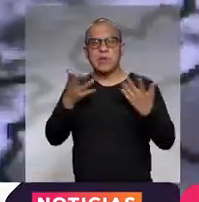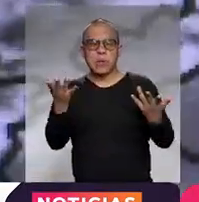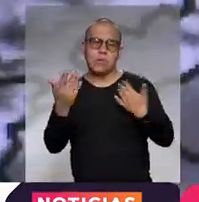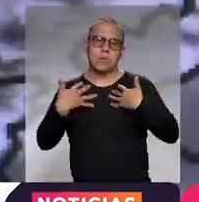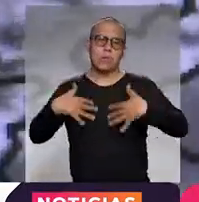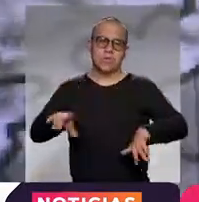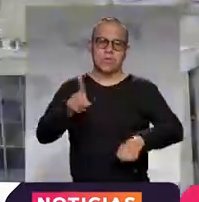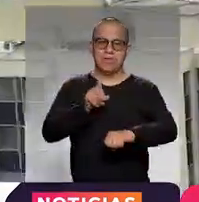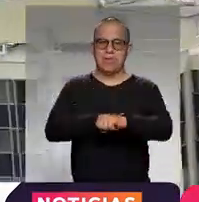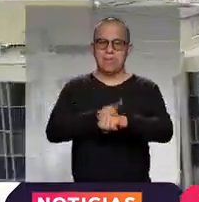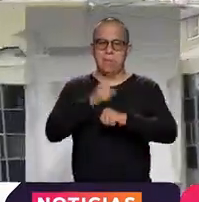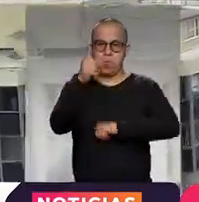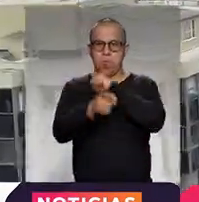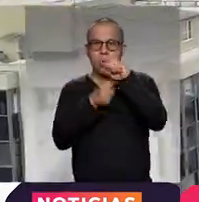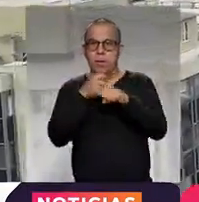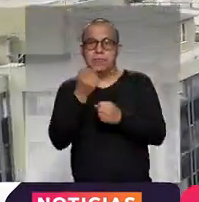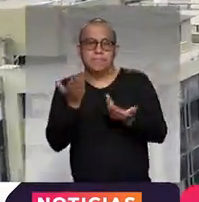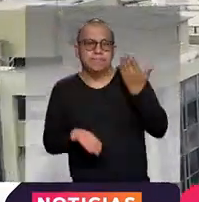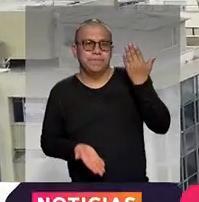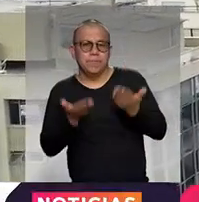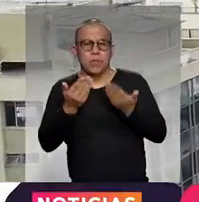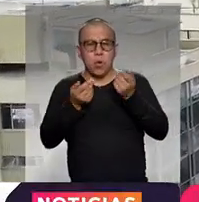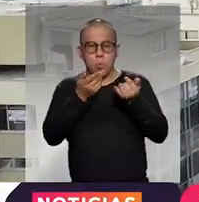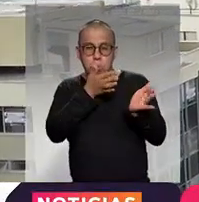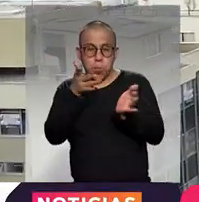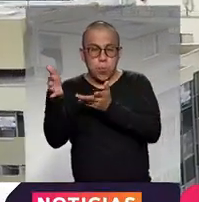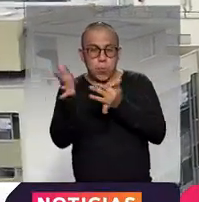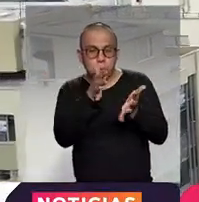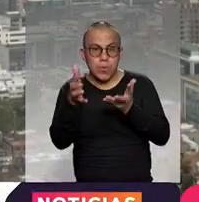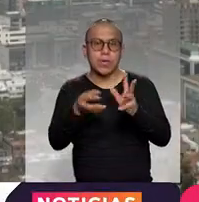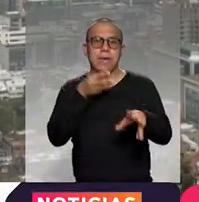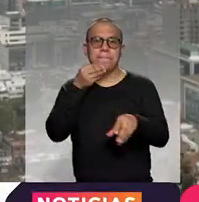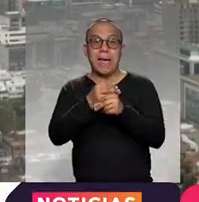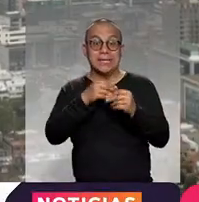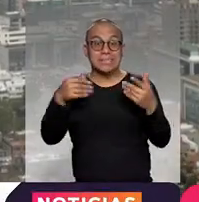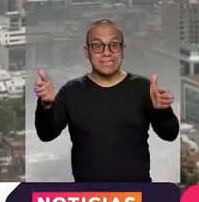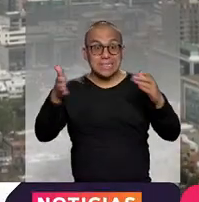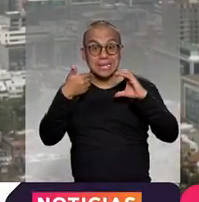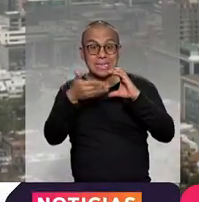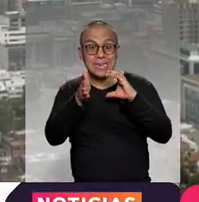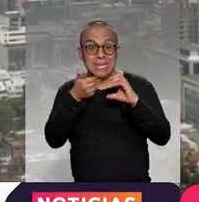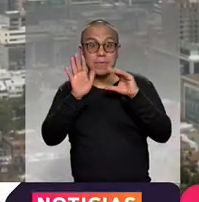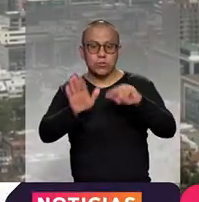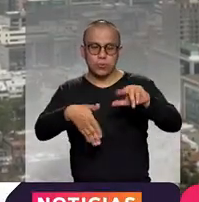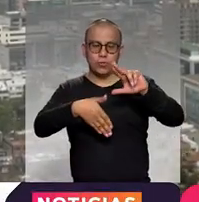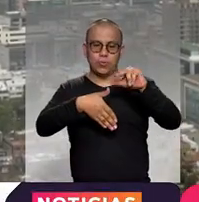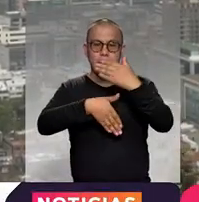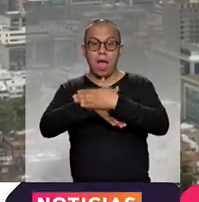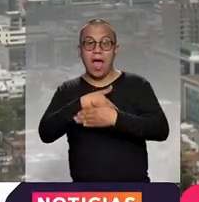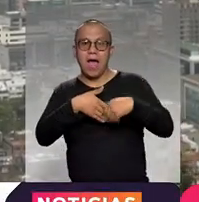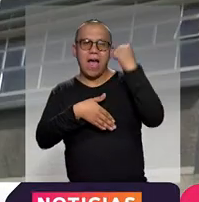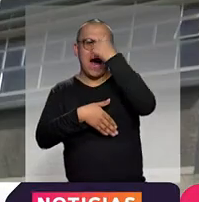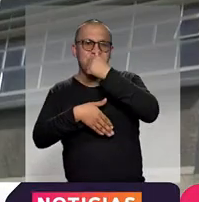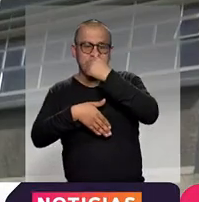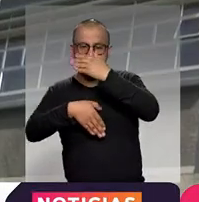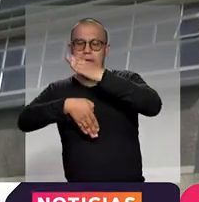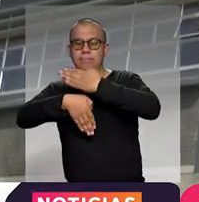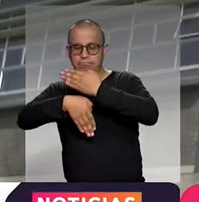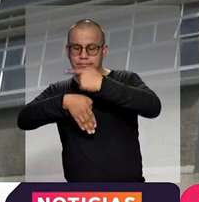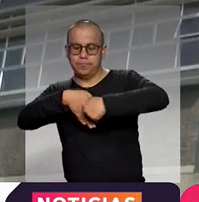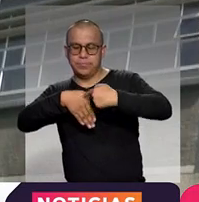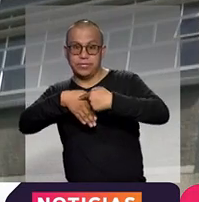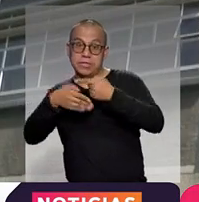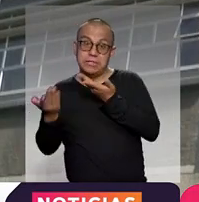en cualquier época del año y depende de la fuerza del viento y de las condiciones climáticas en el continente africano. Según el IDEAM,